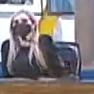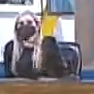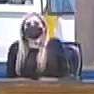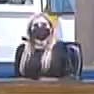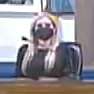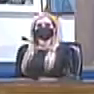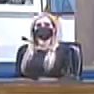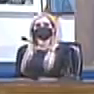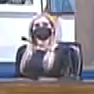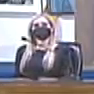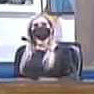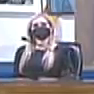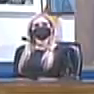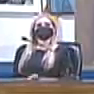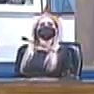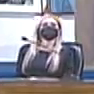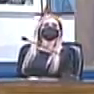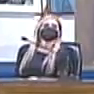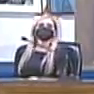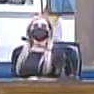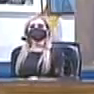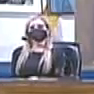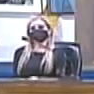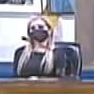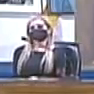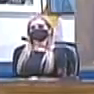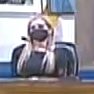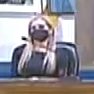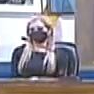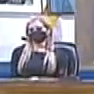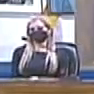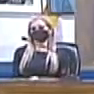de maravilla se va a llamar el chico maravilla no no no no no